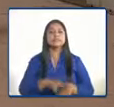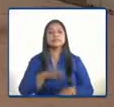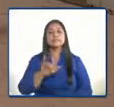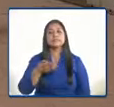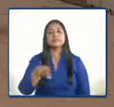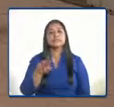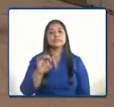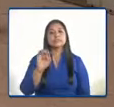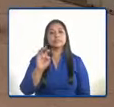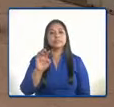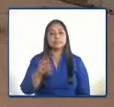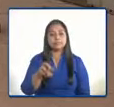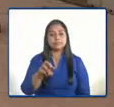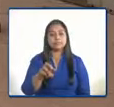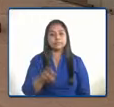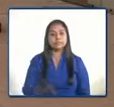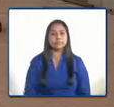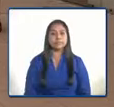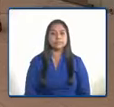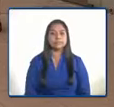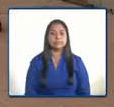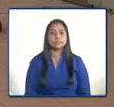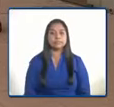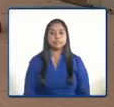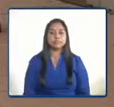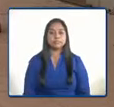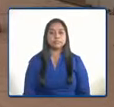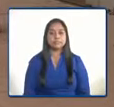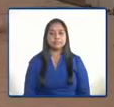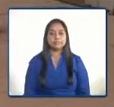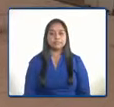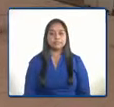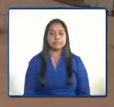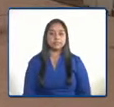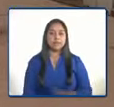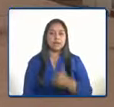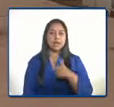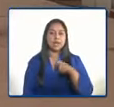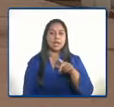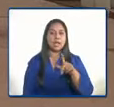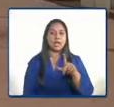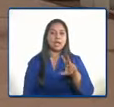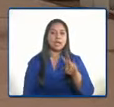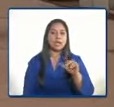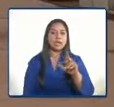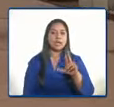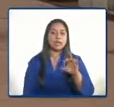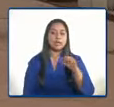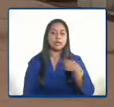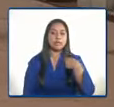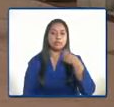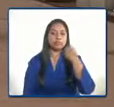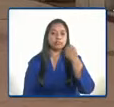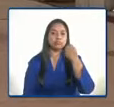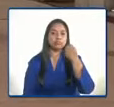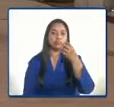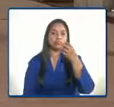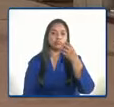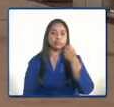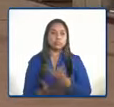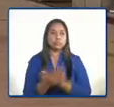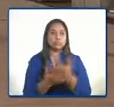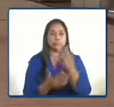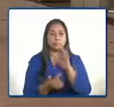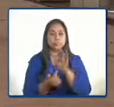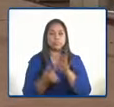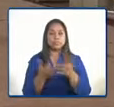Protegidas, Álvaro Díaz Coronado, que nos va a disertar primeramente acerca del nuevo modelo de